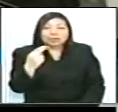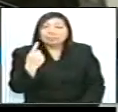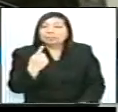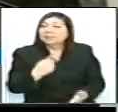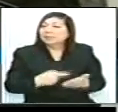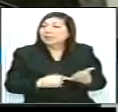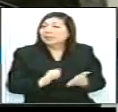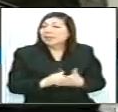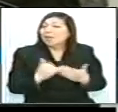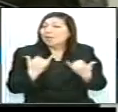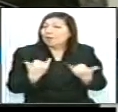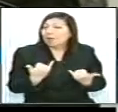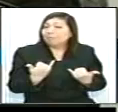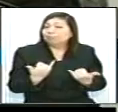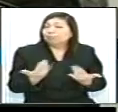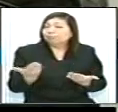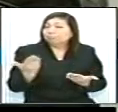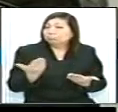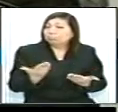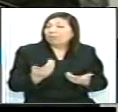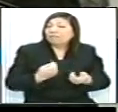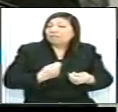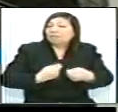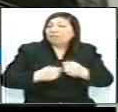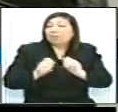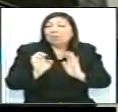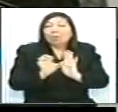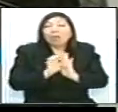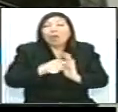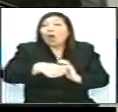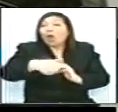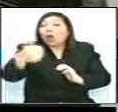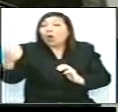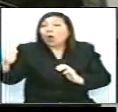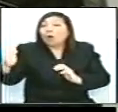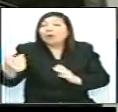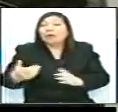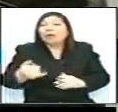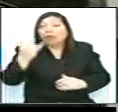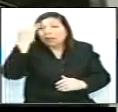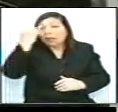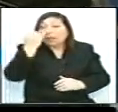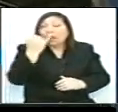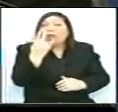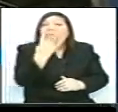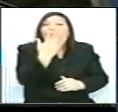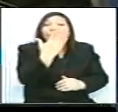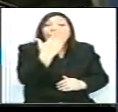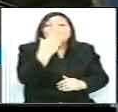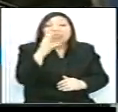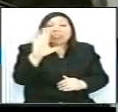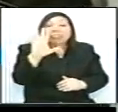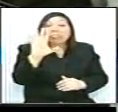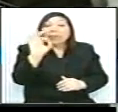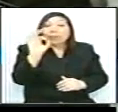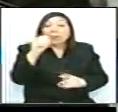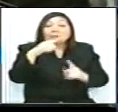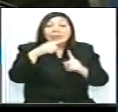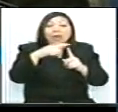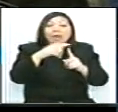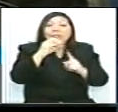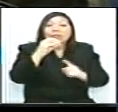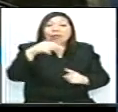cual hoy estamos consiguiendo exportar, por ejemplo, hacia Italia 50 toneladas de cacao de nuestra